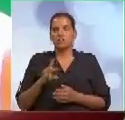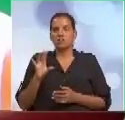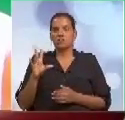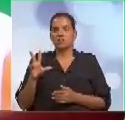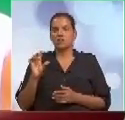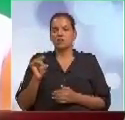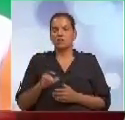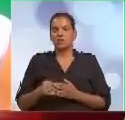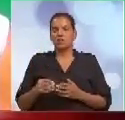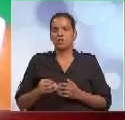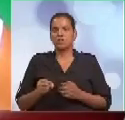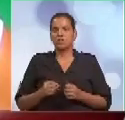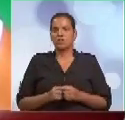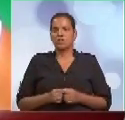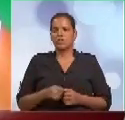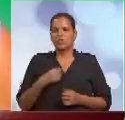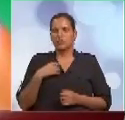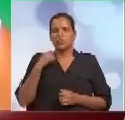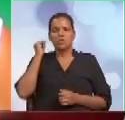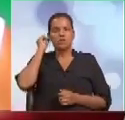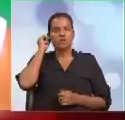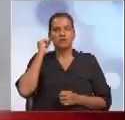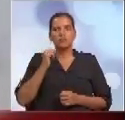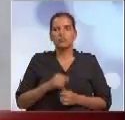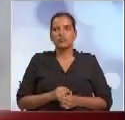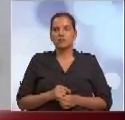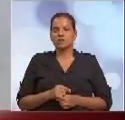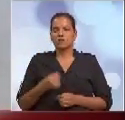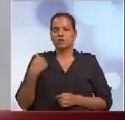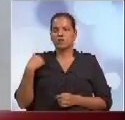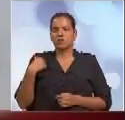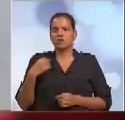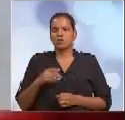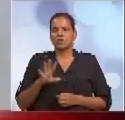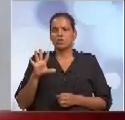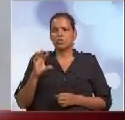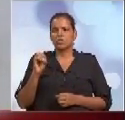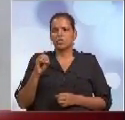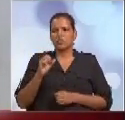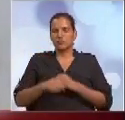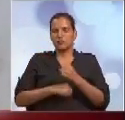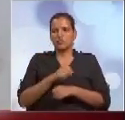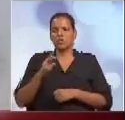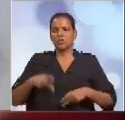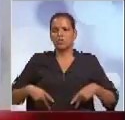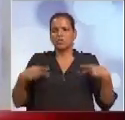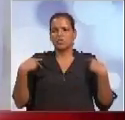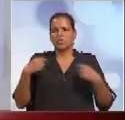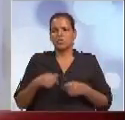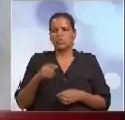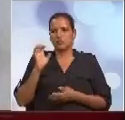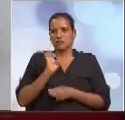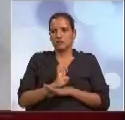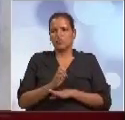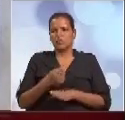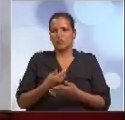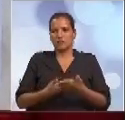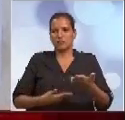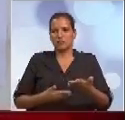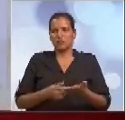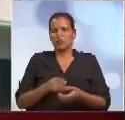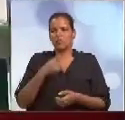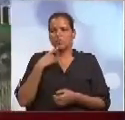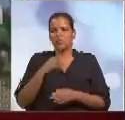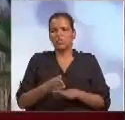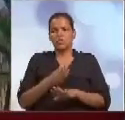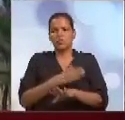$19.38. Georgina Elgueta, chilena con 50 años radicada en Ecuador, asistió con sus documentos para afiliarse,